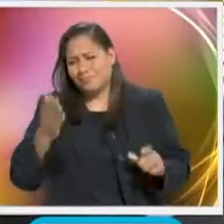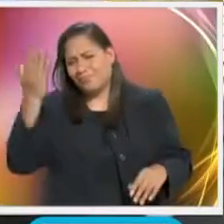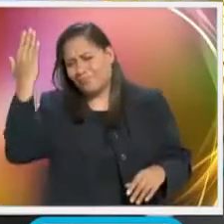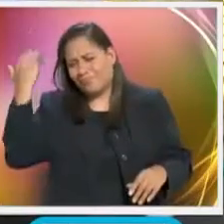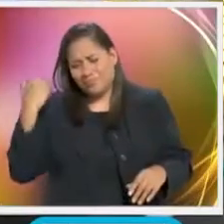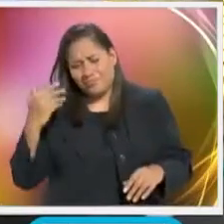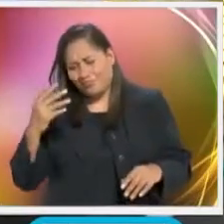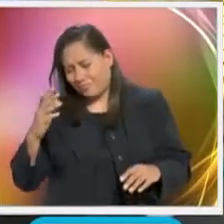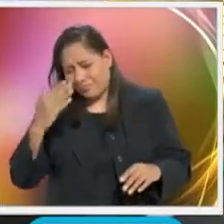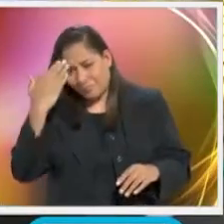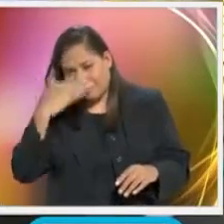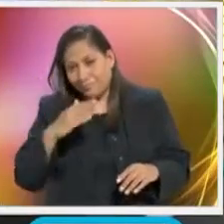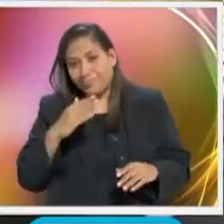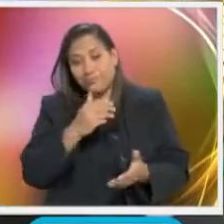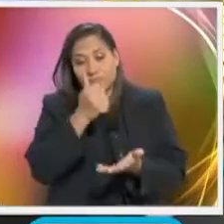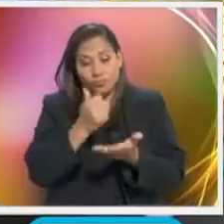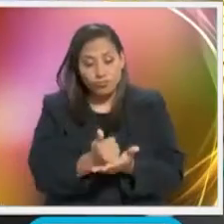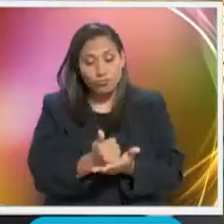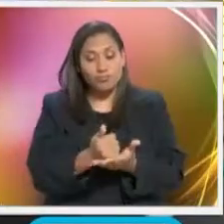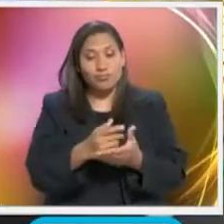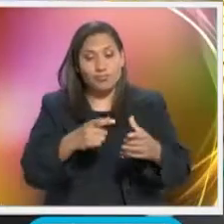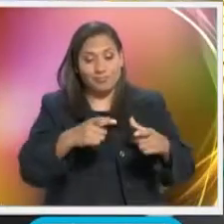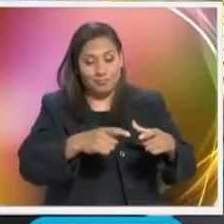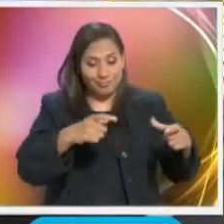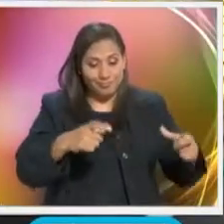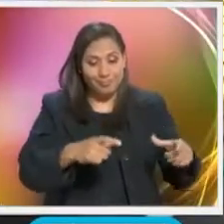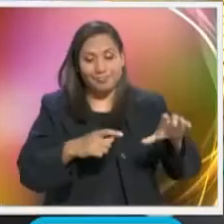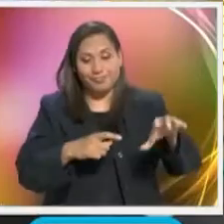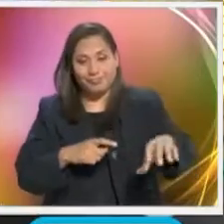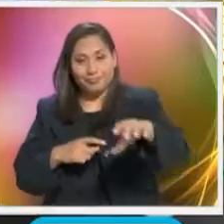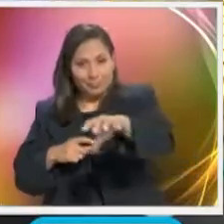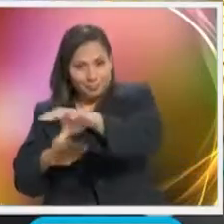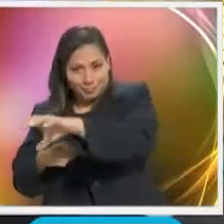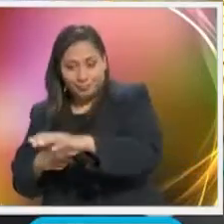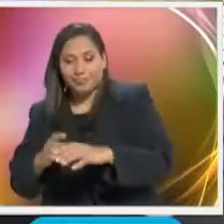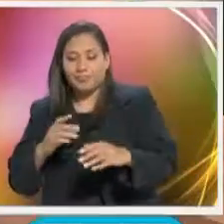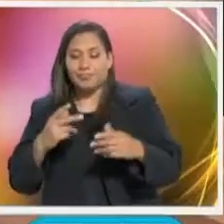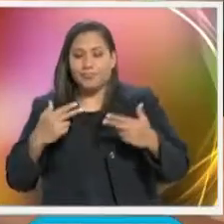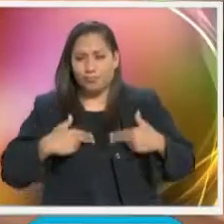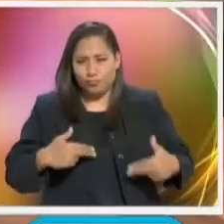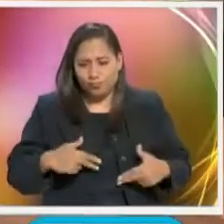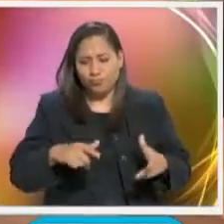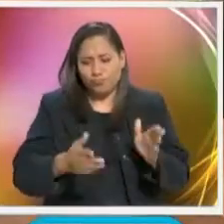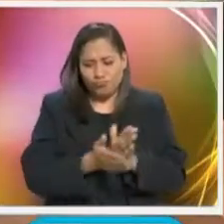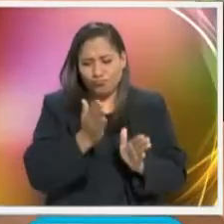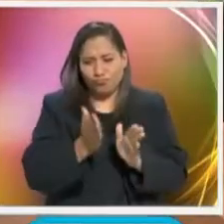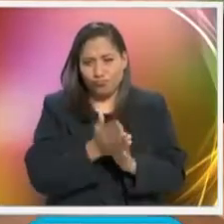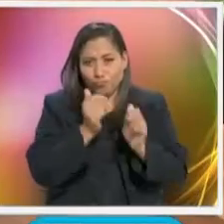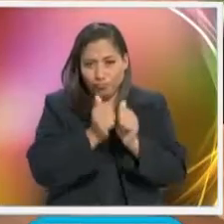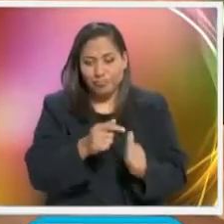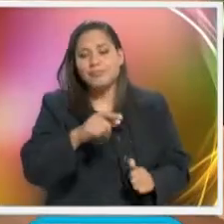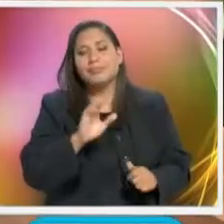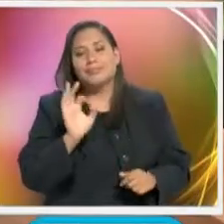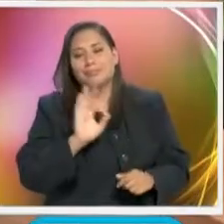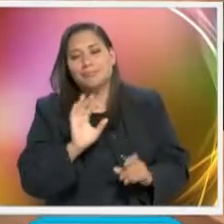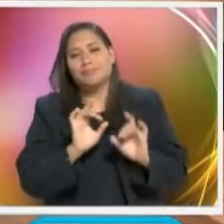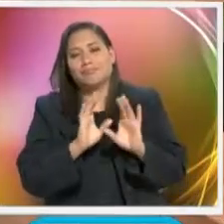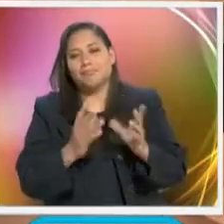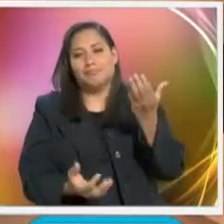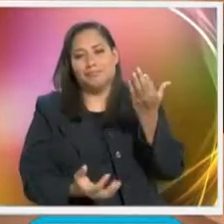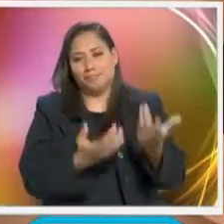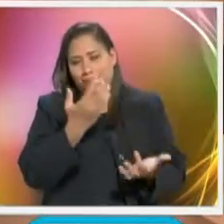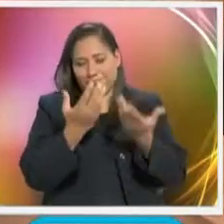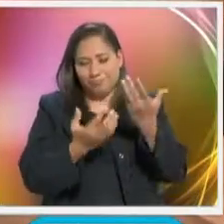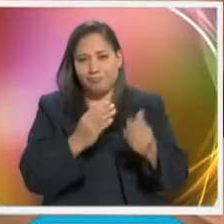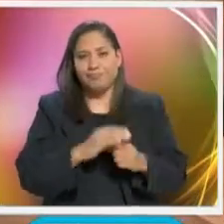desde antes, bueno, pues desde que hay ciudades y asentamientos humanos, pues está la posibilidad de incendios, ¿no? Bueno, y desde que